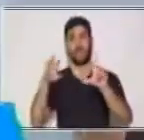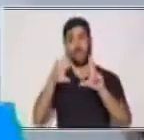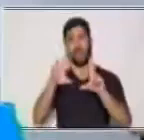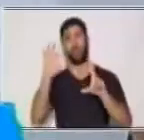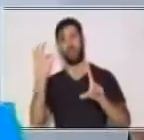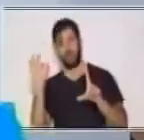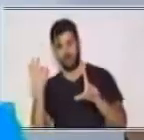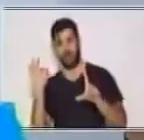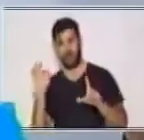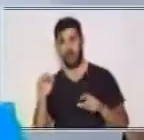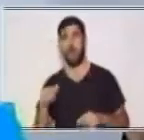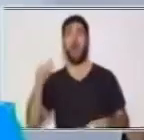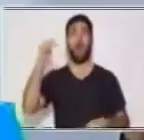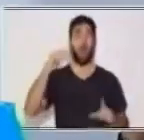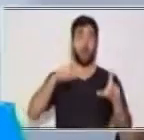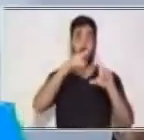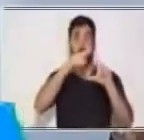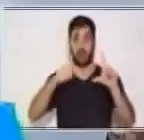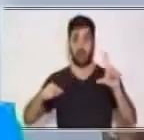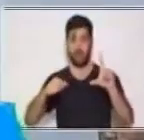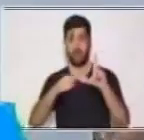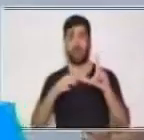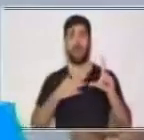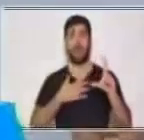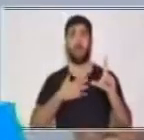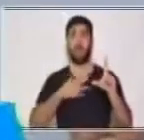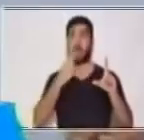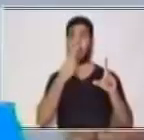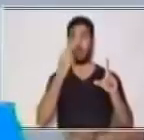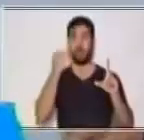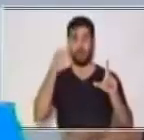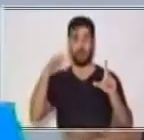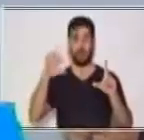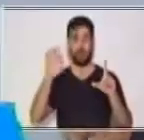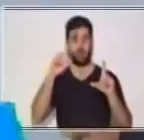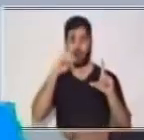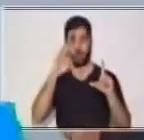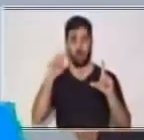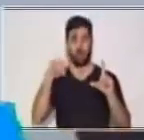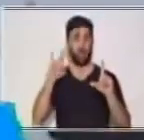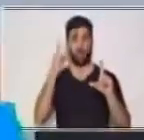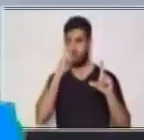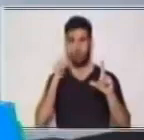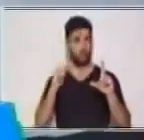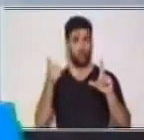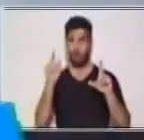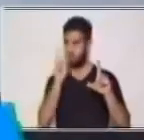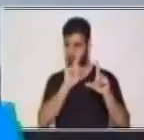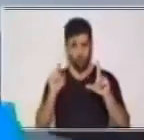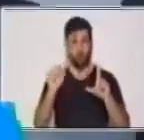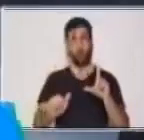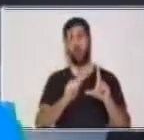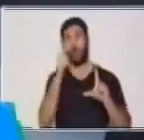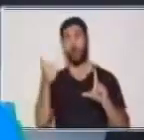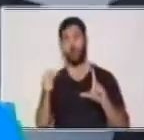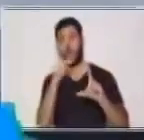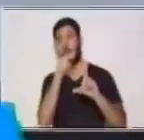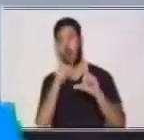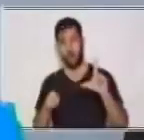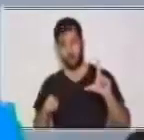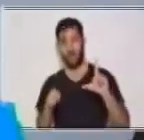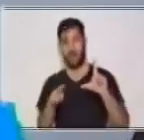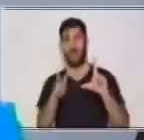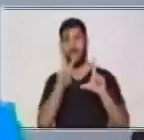Solo que ahora no le llamamos hipotenusa, le vamos a llamar el valor resultante. Entonces, nosotros tenemos